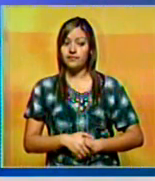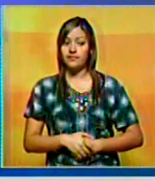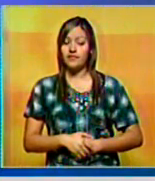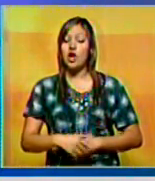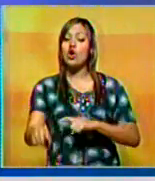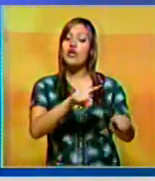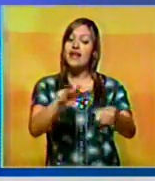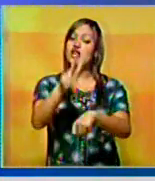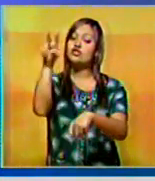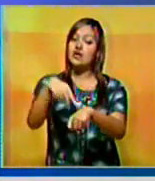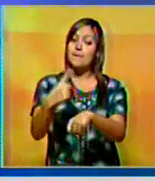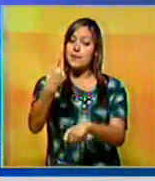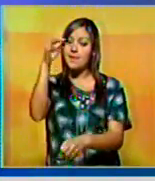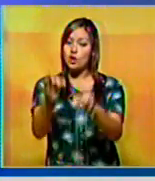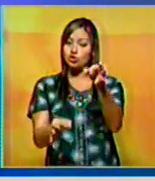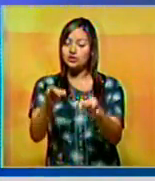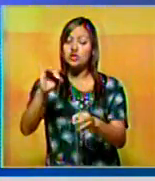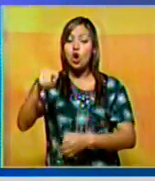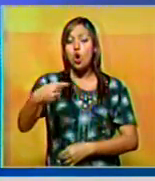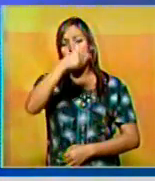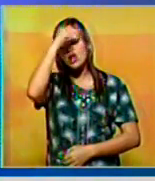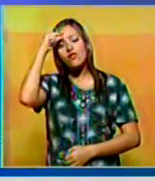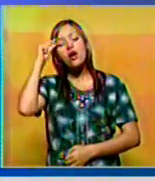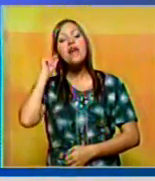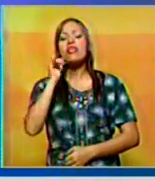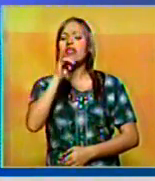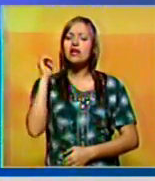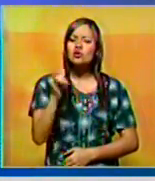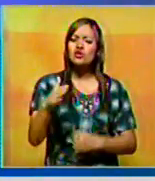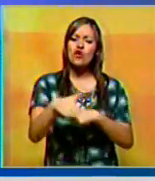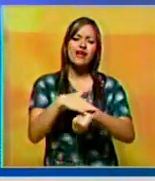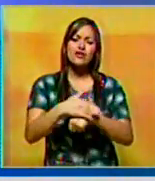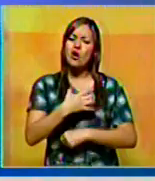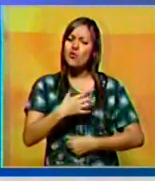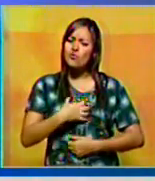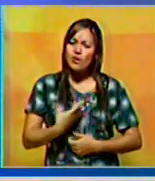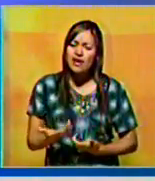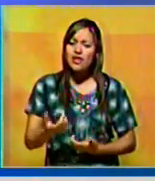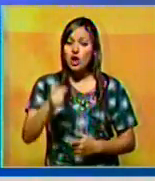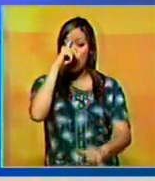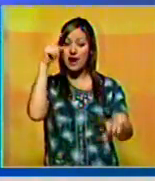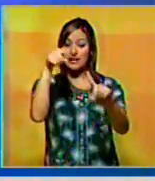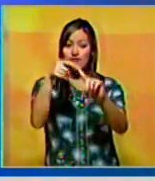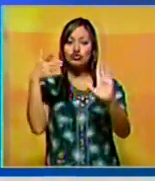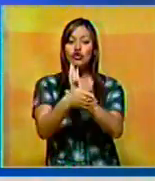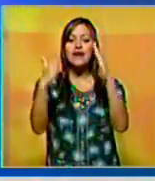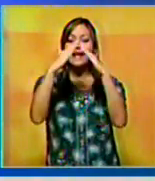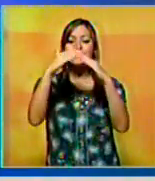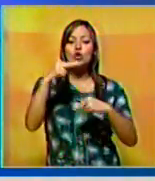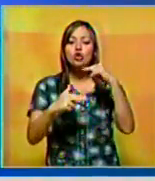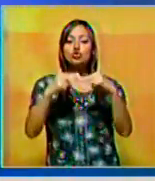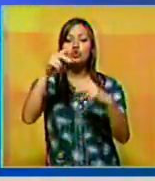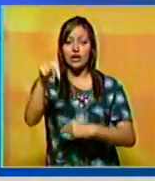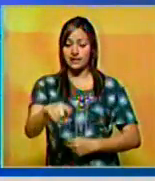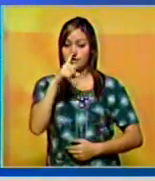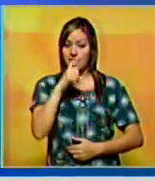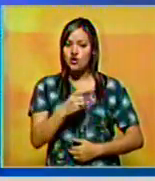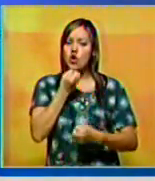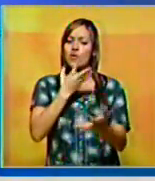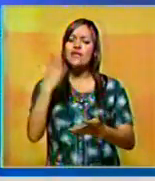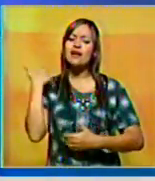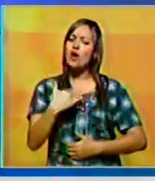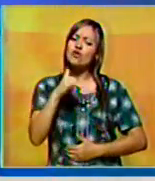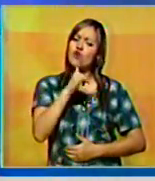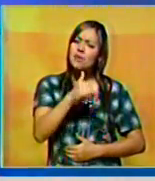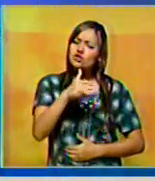El coordinador nacional de Primero Justicia, Julio Borges, denunció que el gobierno no pudo cumplir con las metas de viviendas prometidas para este año. Claudia Andrade